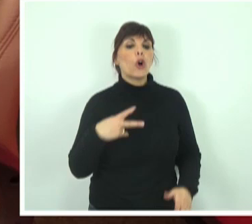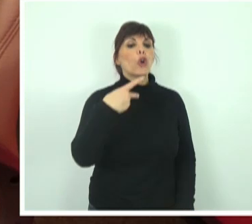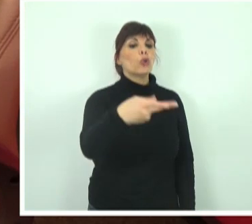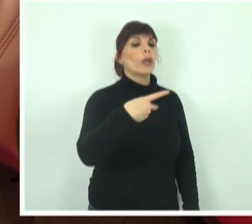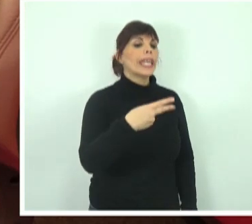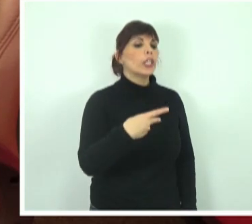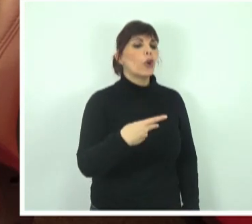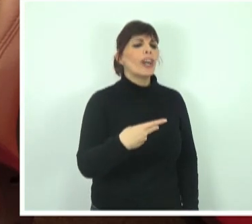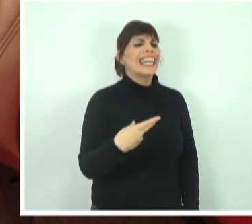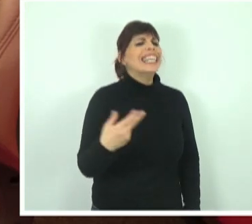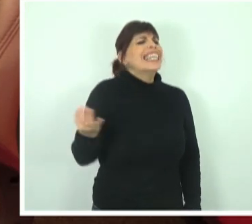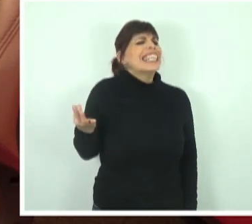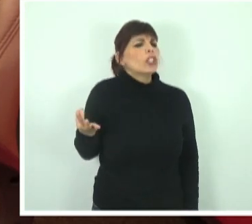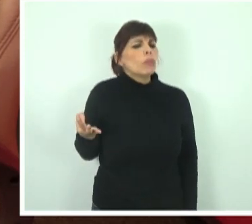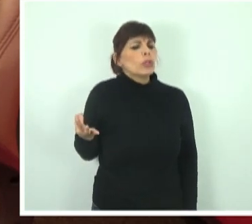somos